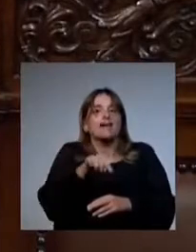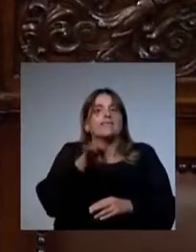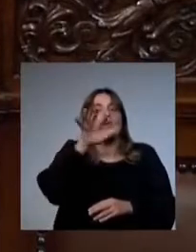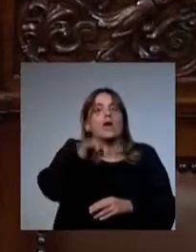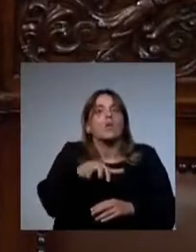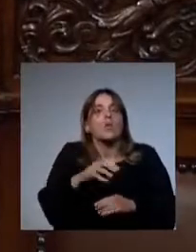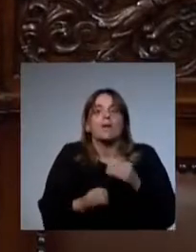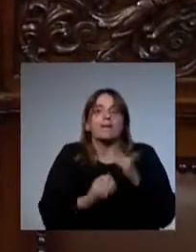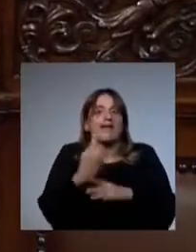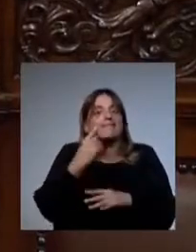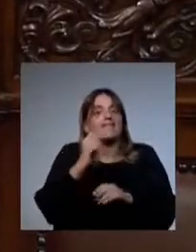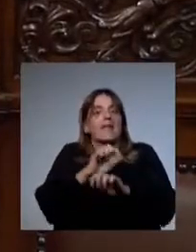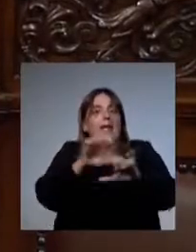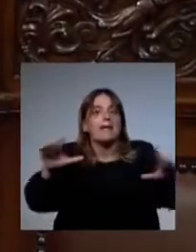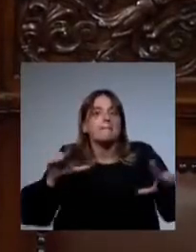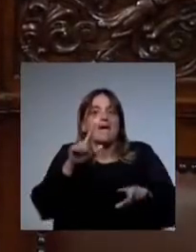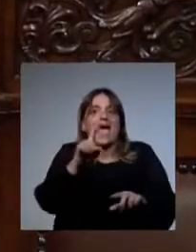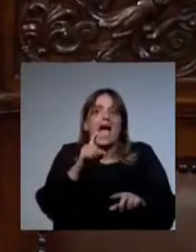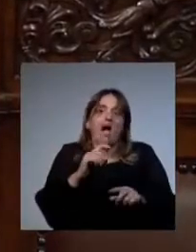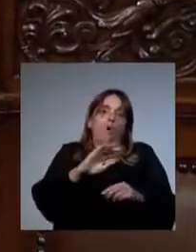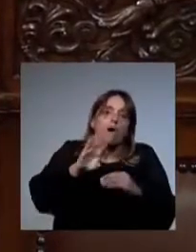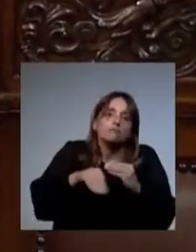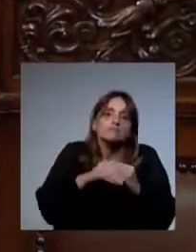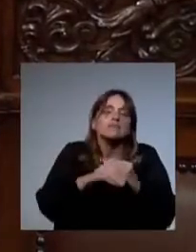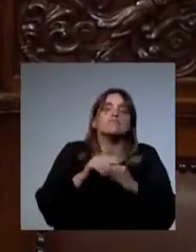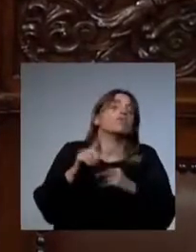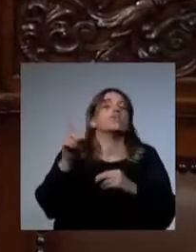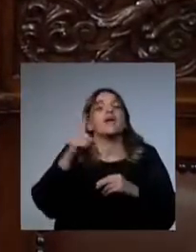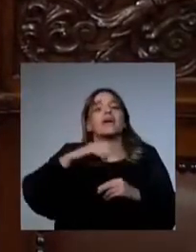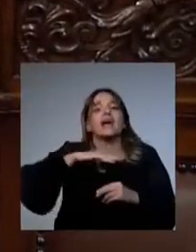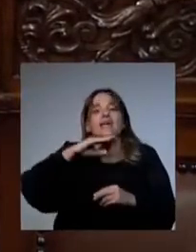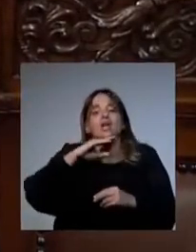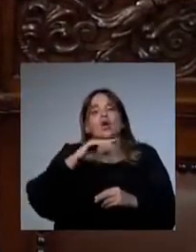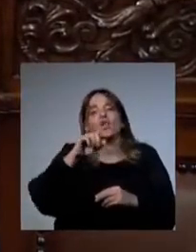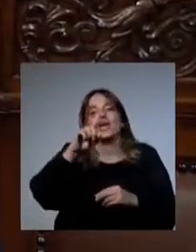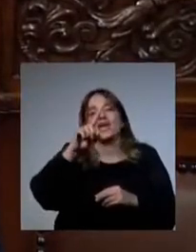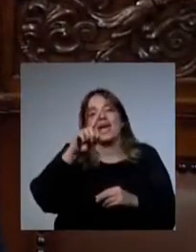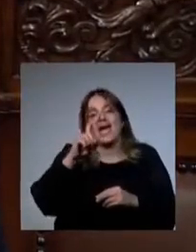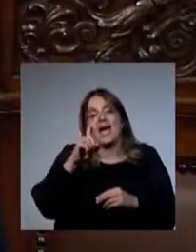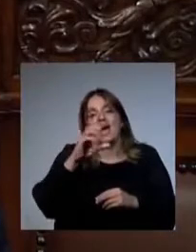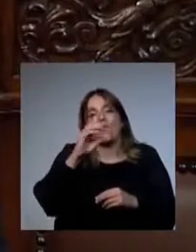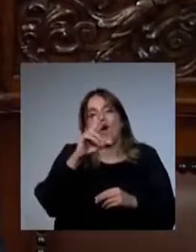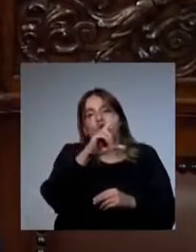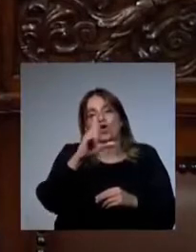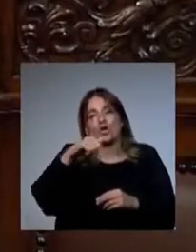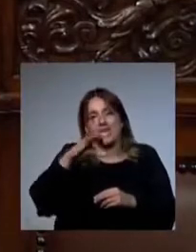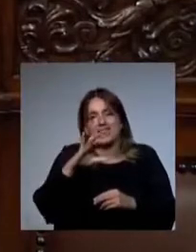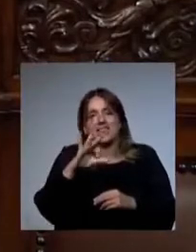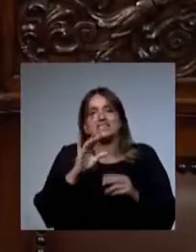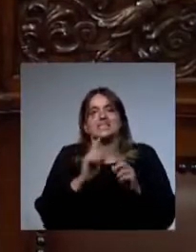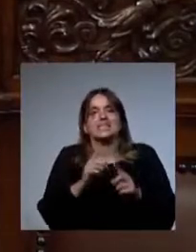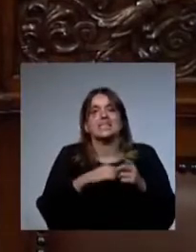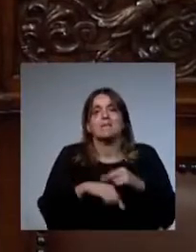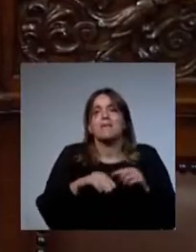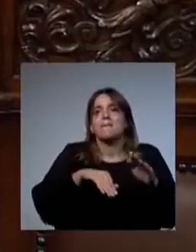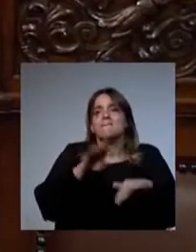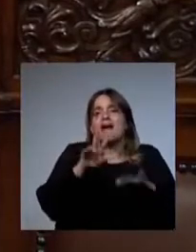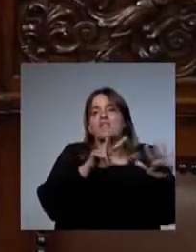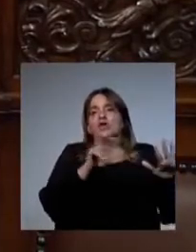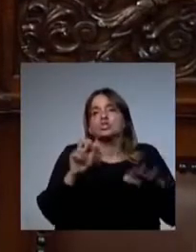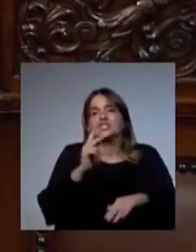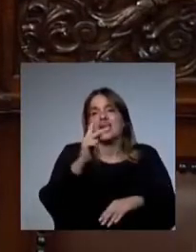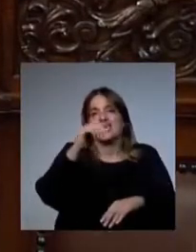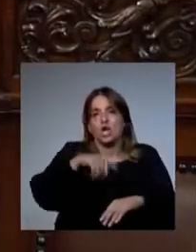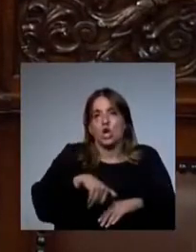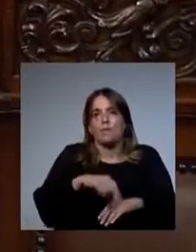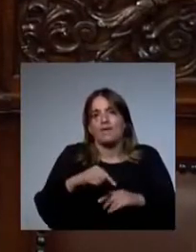planta potabilizadora complementaria a las aguas corrientes y una tubería de aducción de agua potable de más de 80 kilómetros de